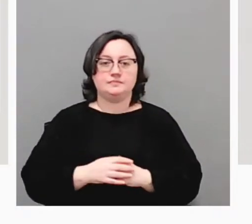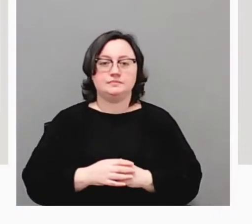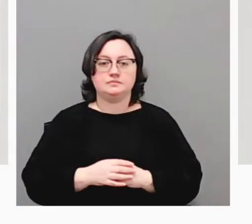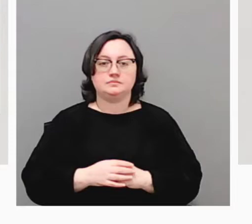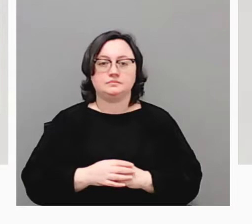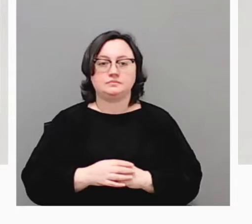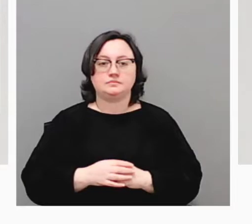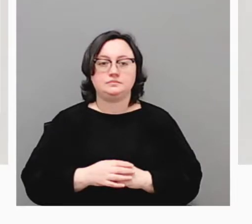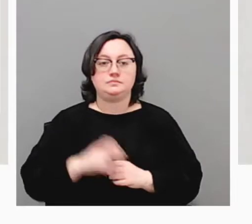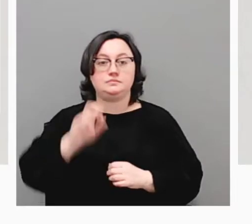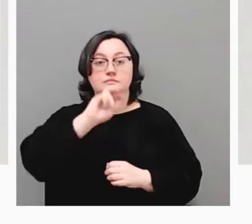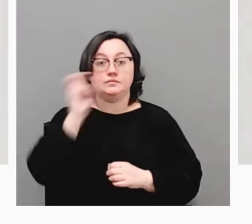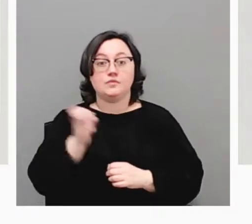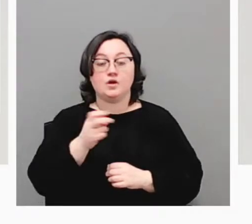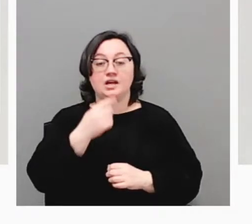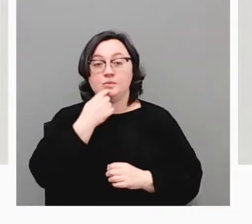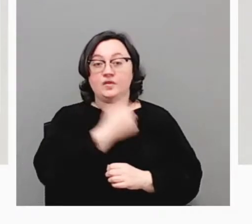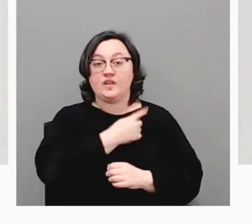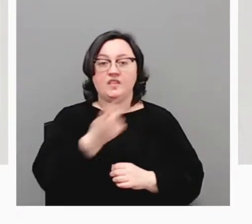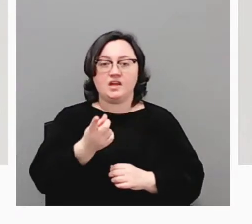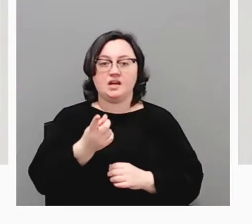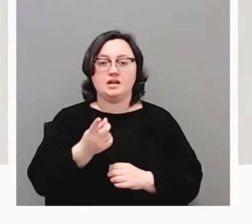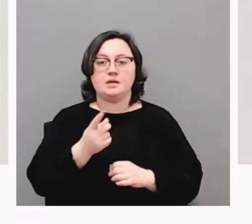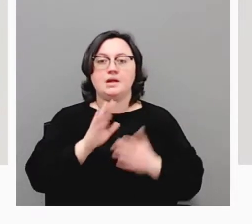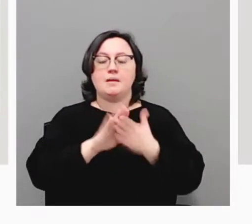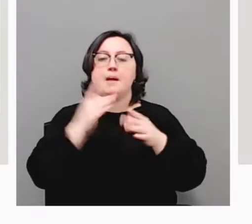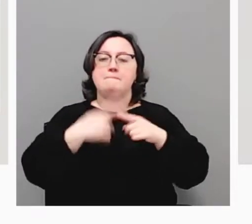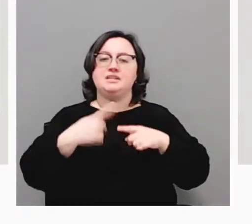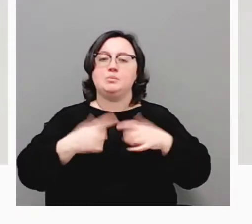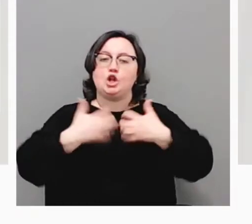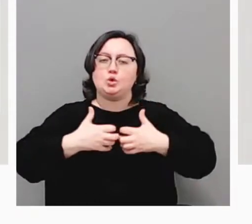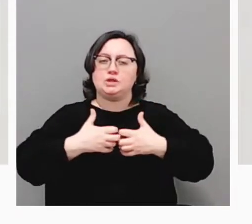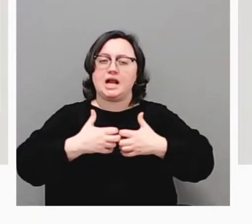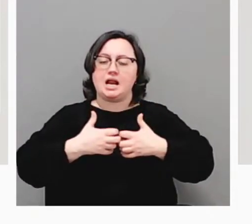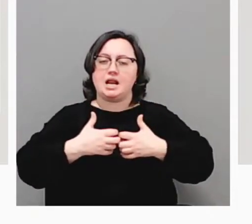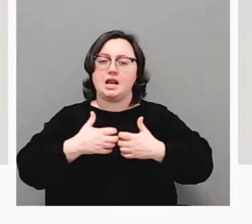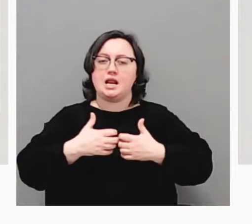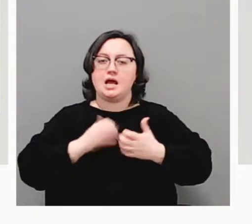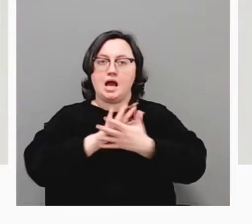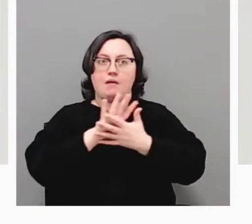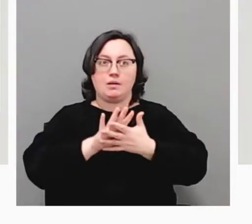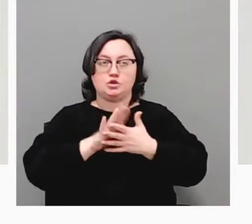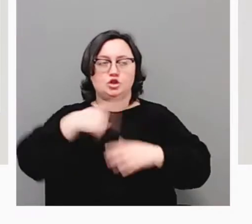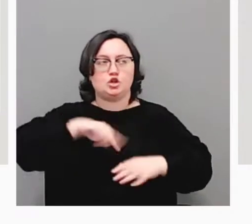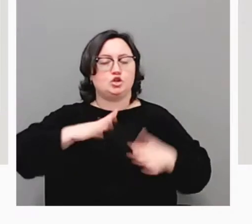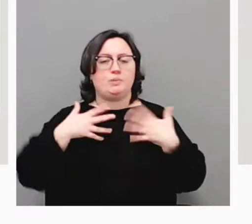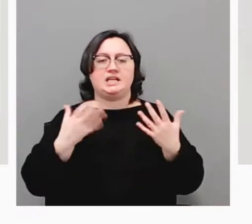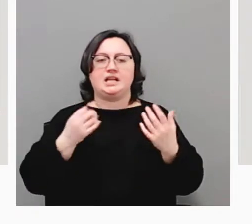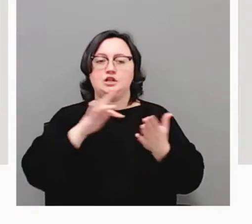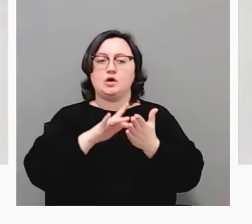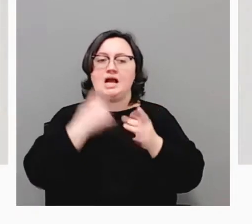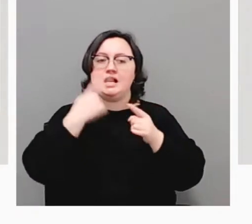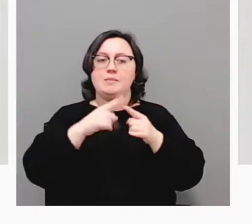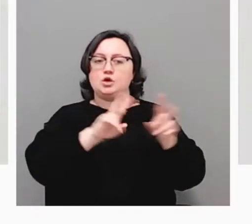Y luego sí que haría mención, a la hora de tratar el tema del patrimonio industrial, es que nosotros nos sorprende mucho cuando colocamos elementos nuevos